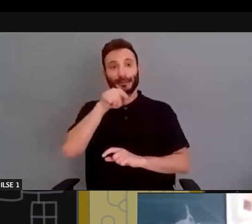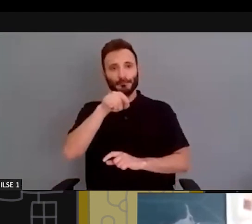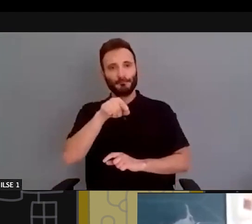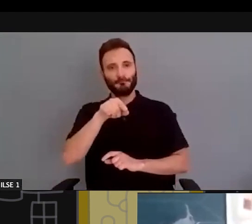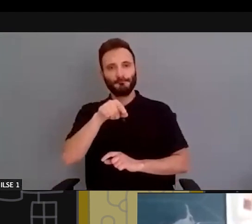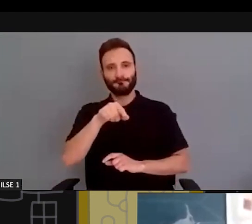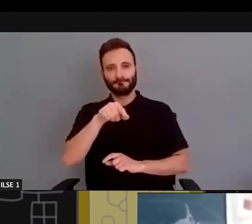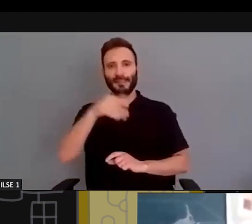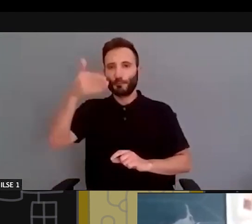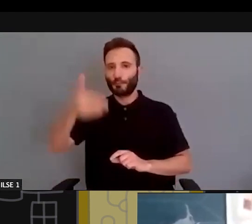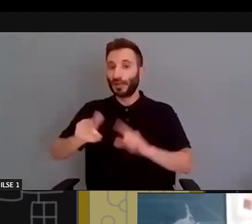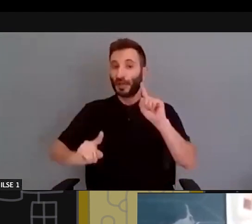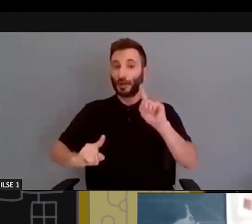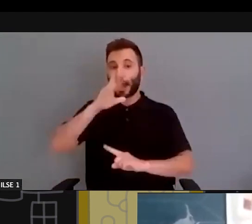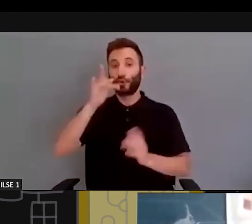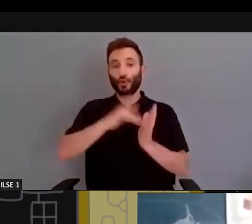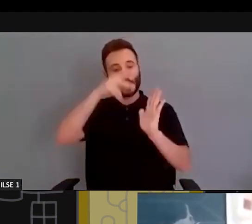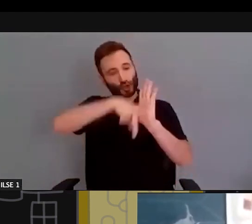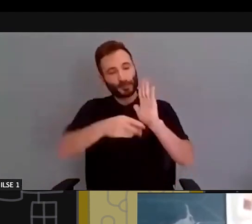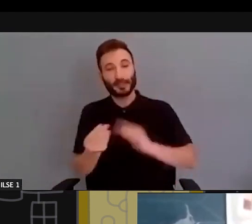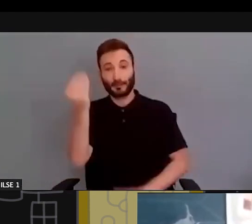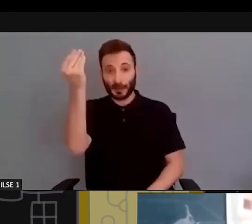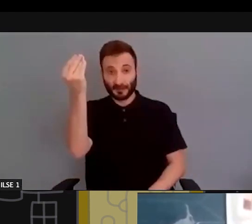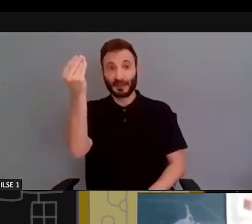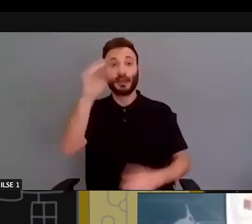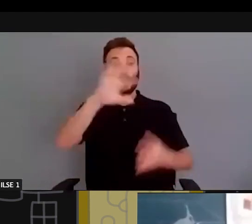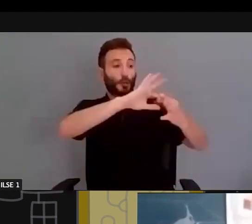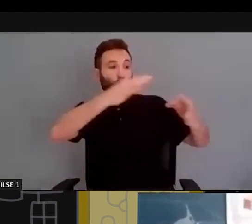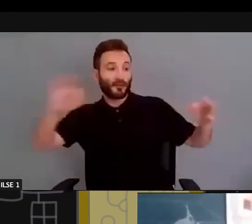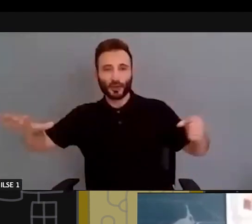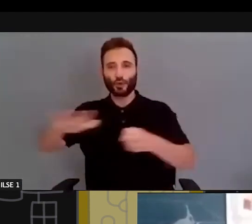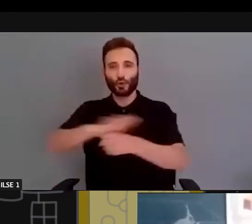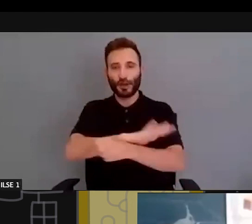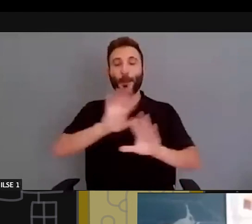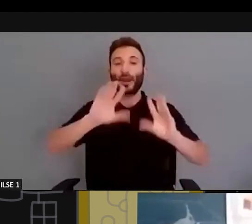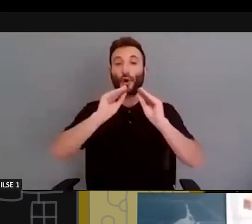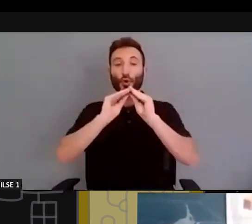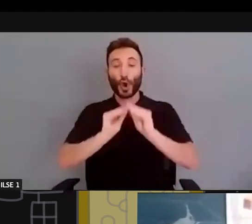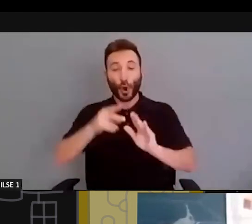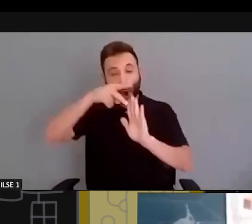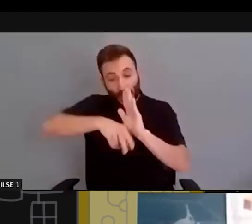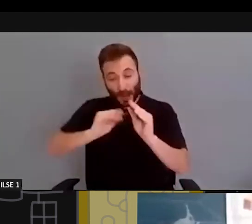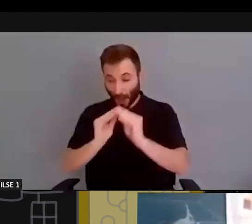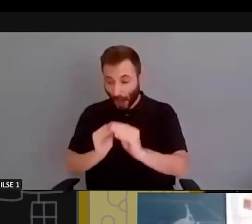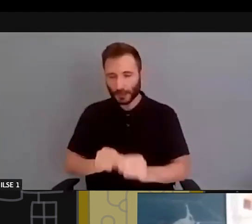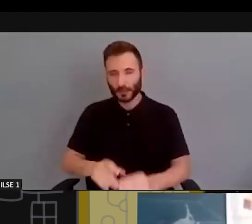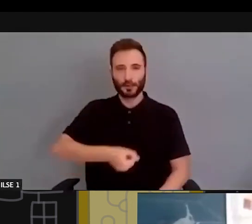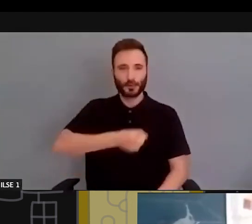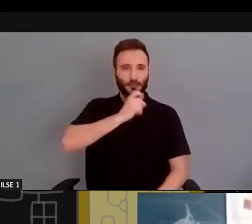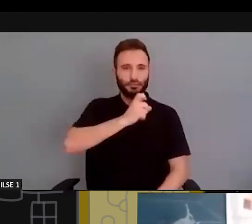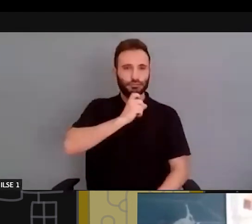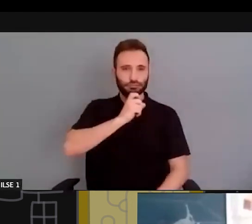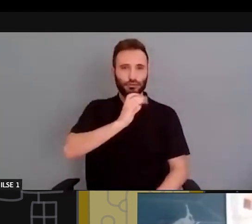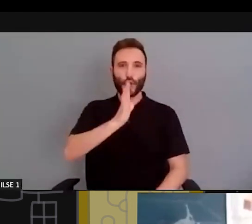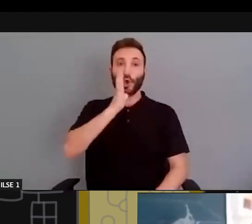cubre toda la cadena de valor, pero al mismo tiempo en la elaboración ha sido costoso y complicado, ¿no? Por lo novedoso de